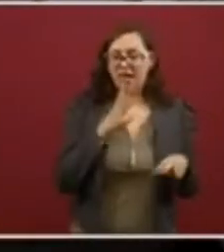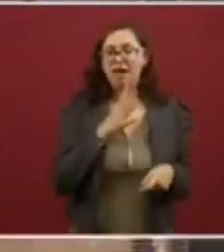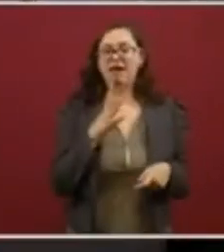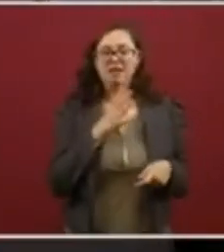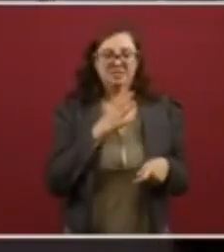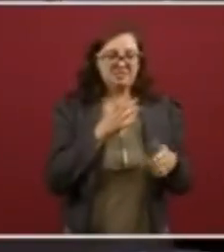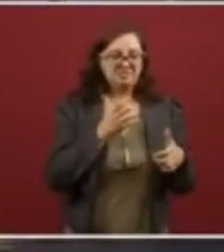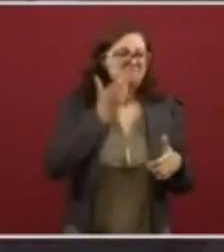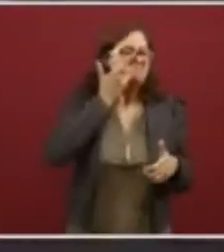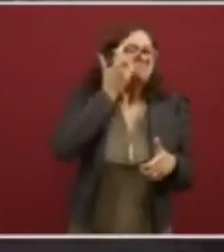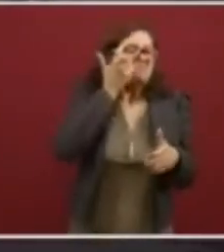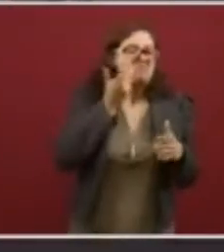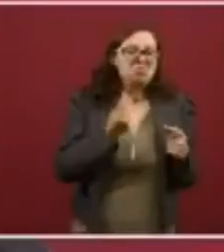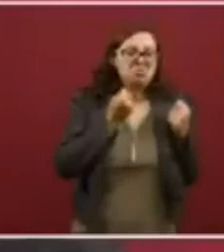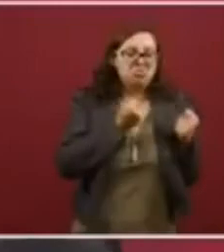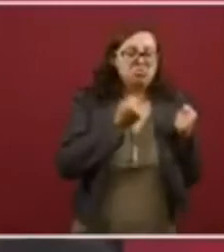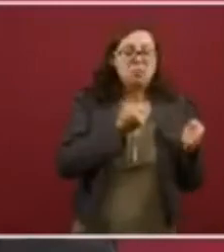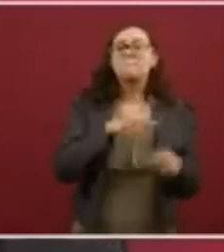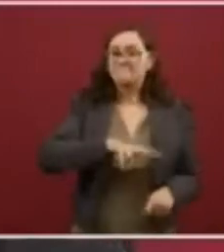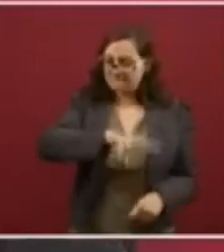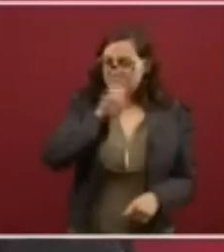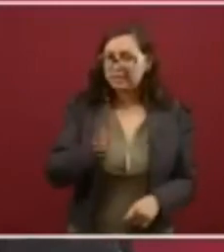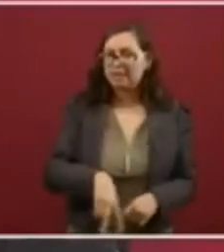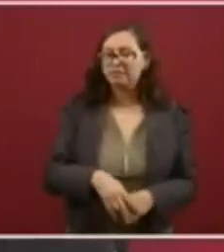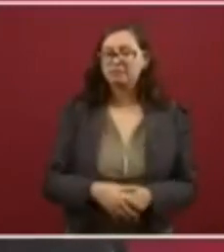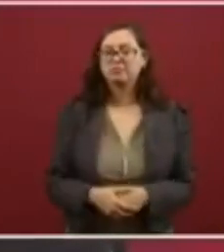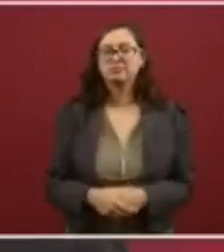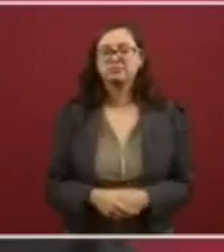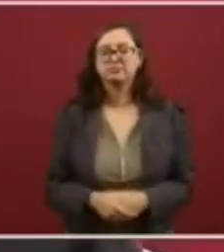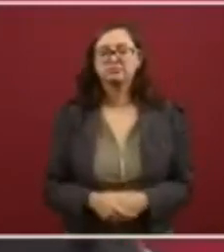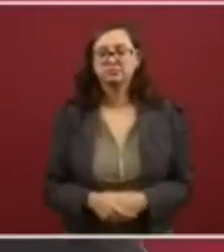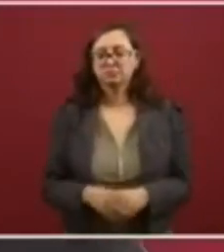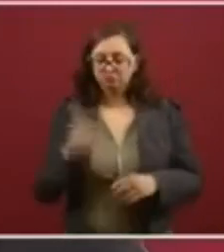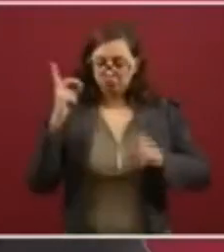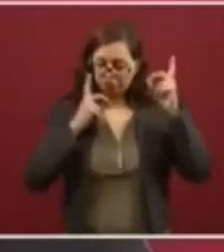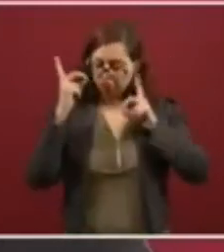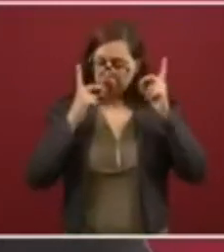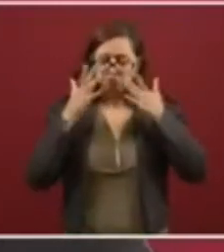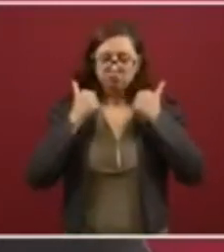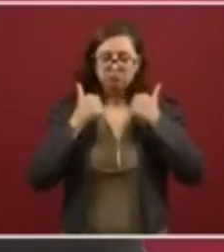lo que querían, de eso no tengo duda, o sea, no tengo duda,